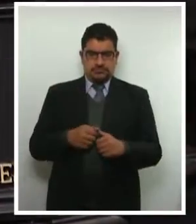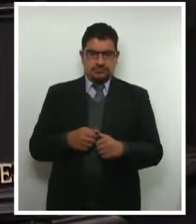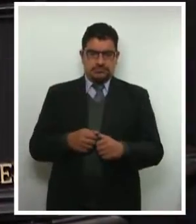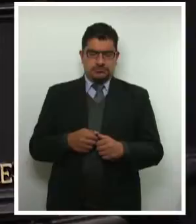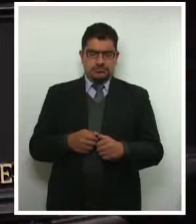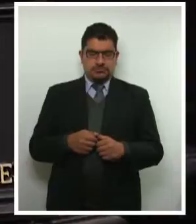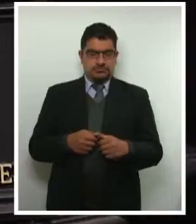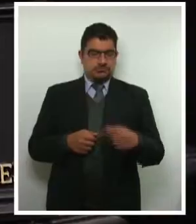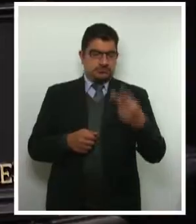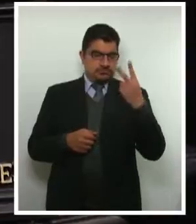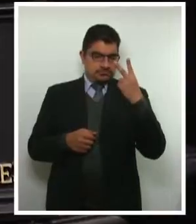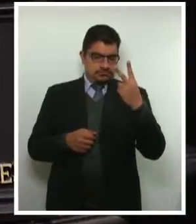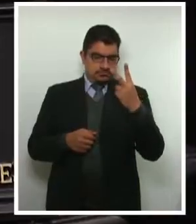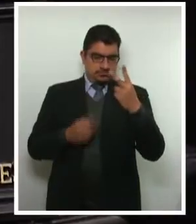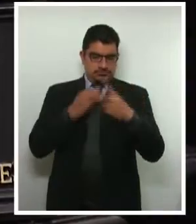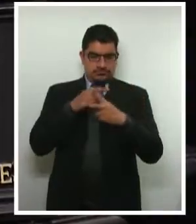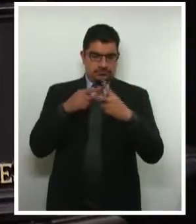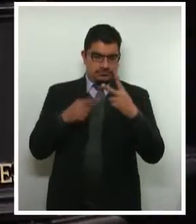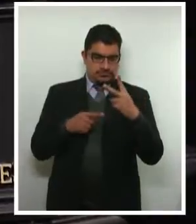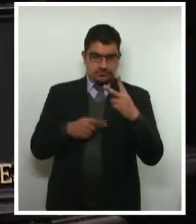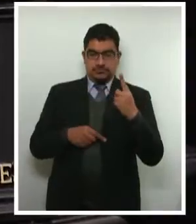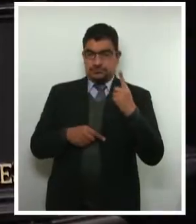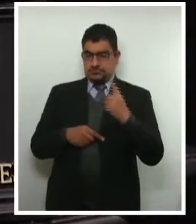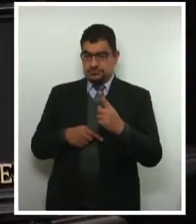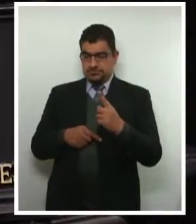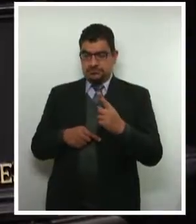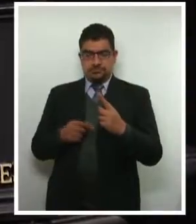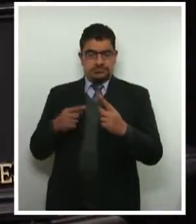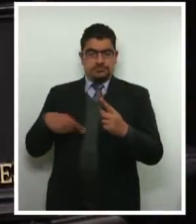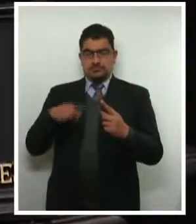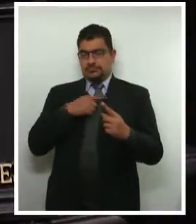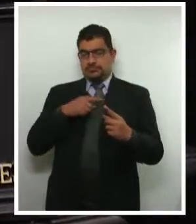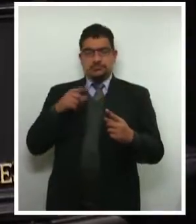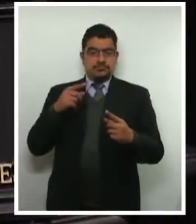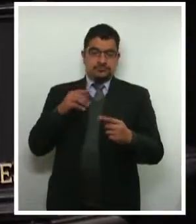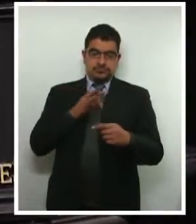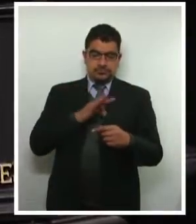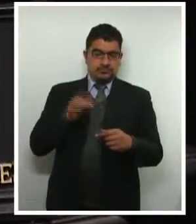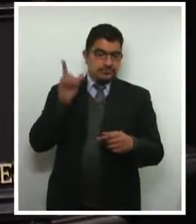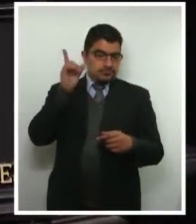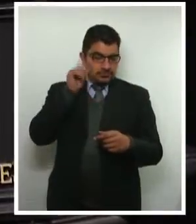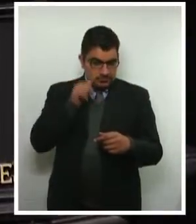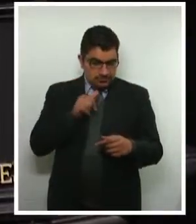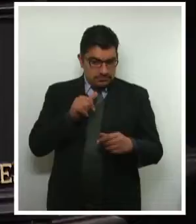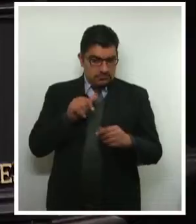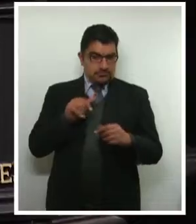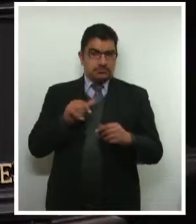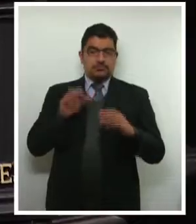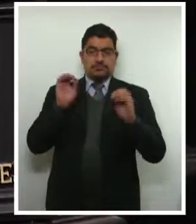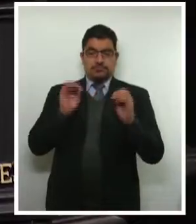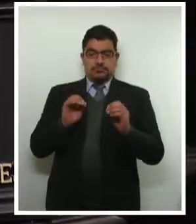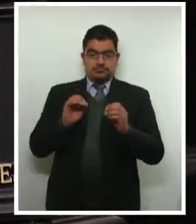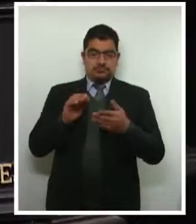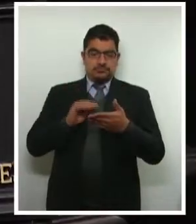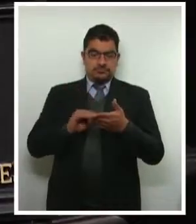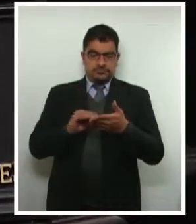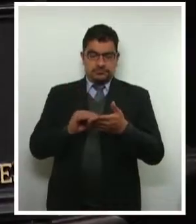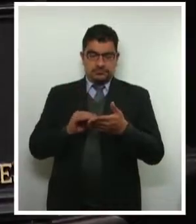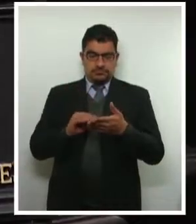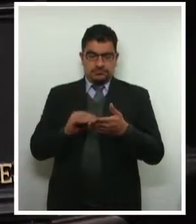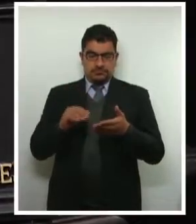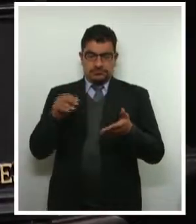Dos alternativas, señor presidente, tenemos el día de mañana. O se retira